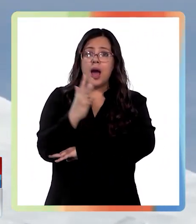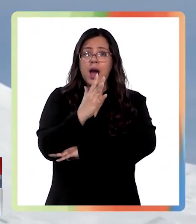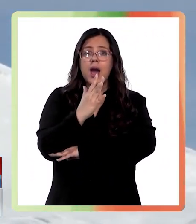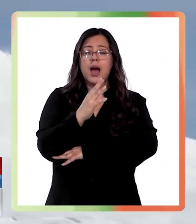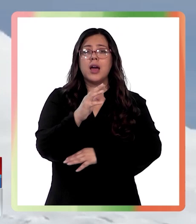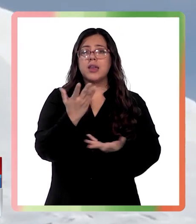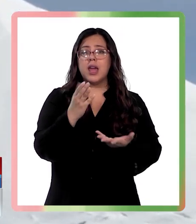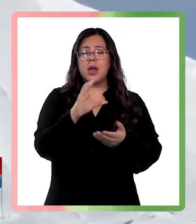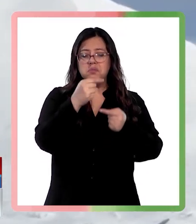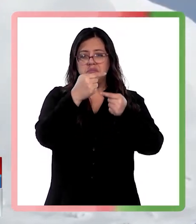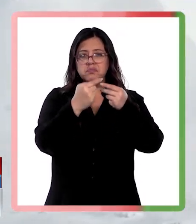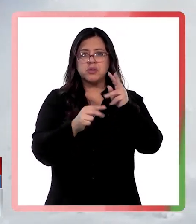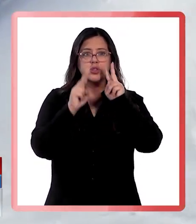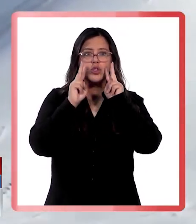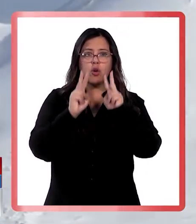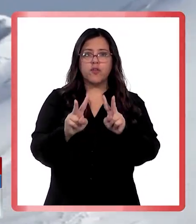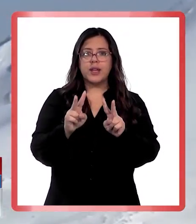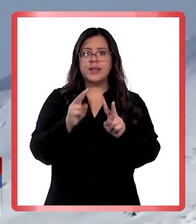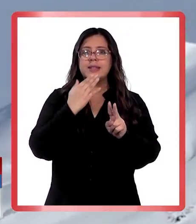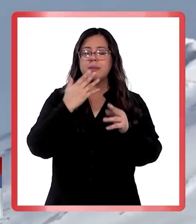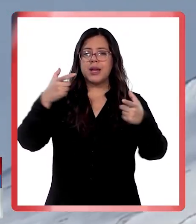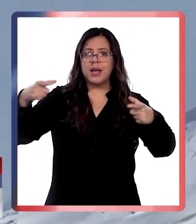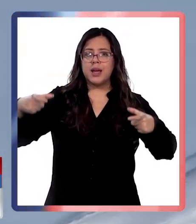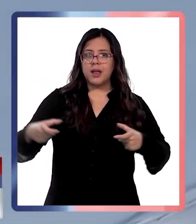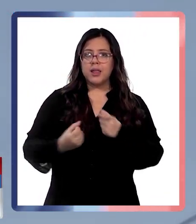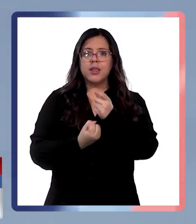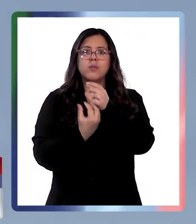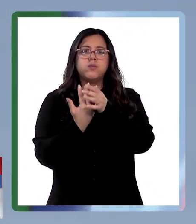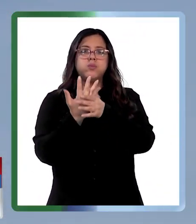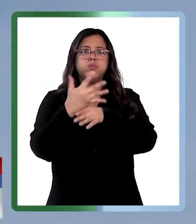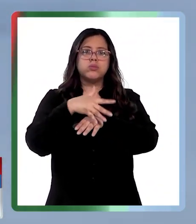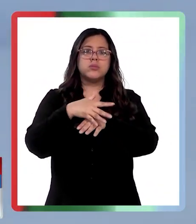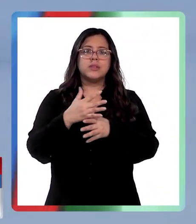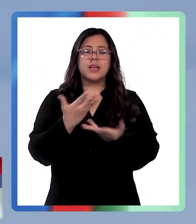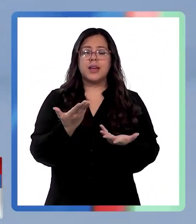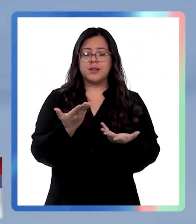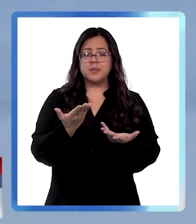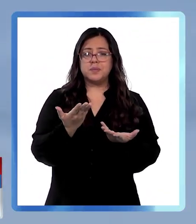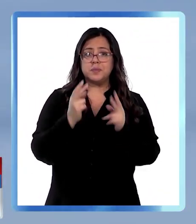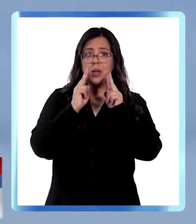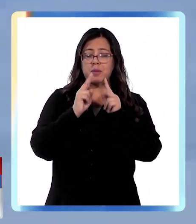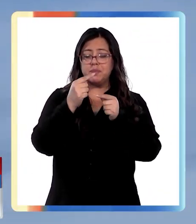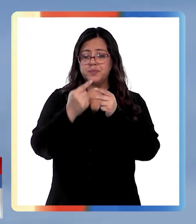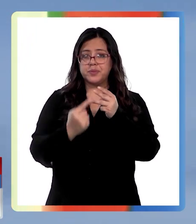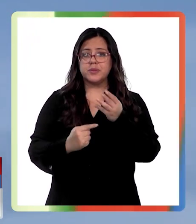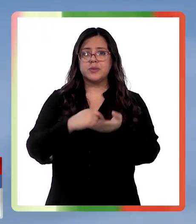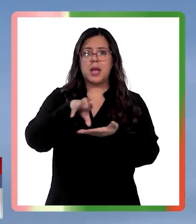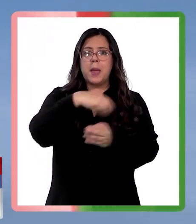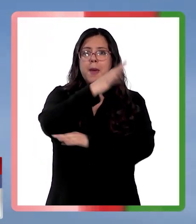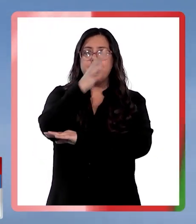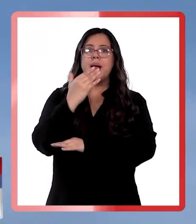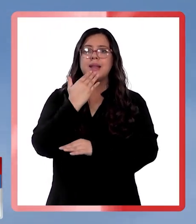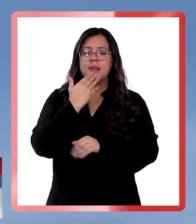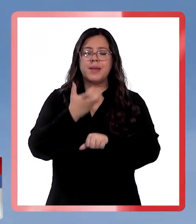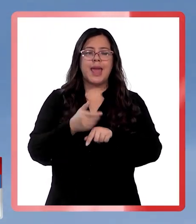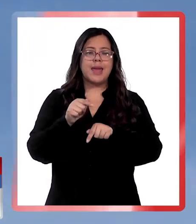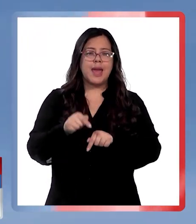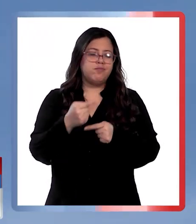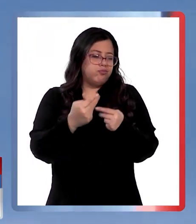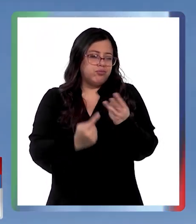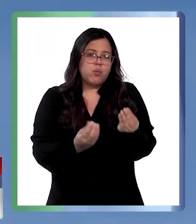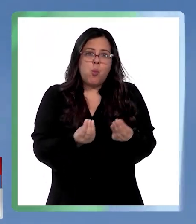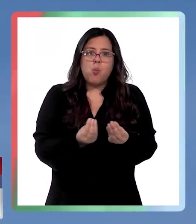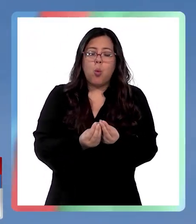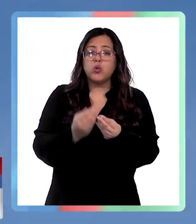Conguillío, el Geoparque Cutralcura y el cráter más extenso de Latinoamérica del volcán Soyipulli y varios parques privados